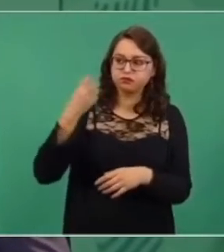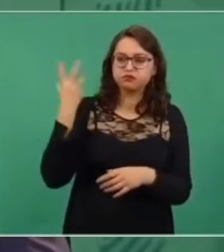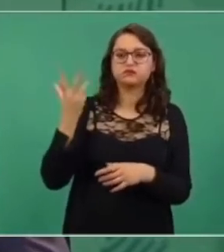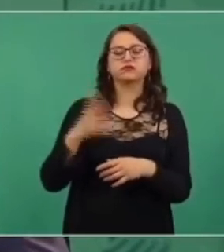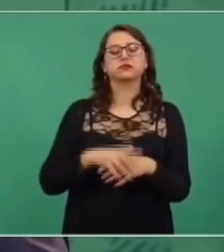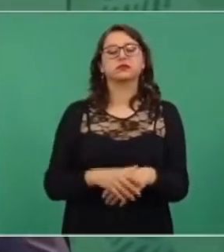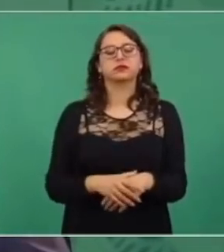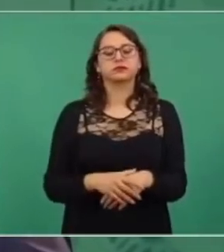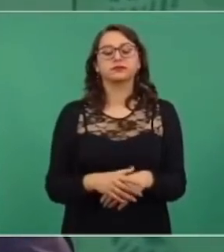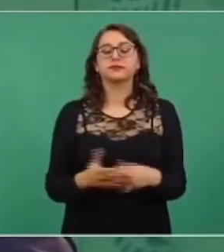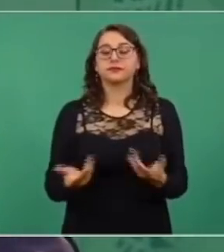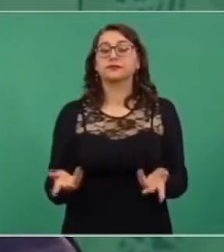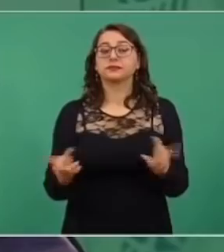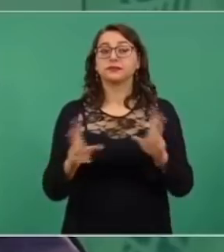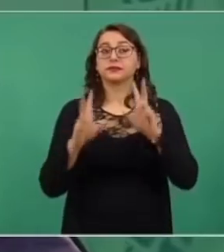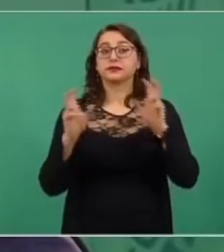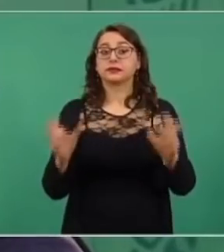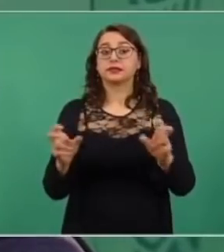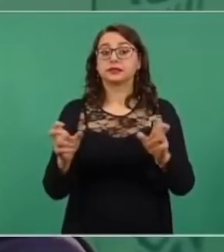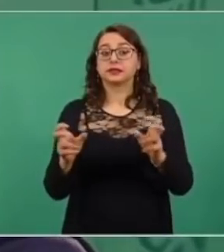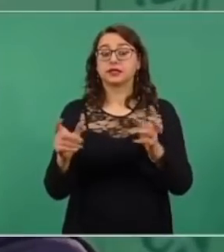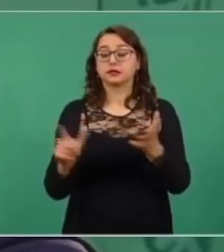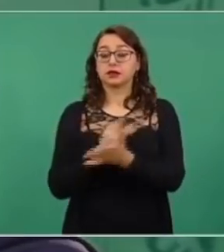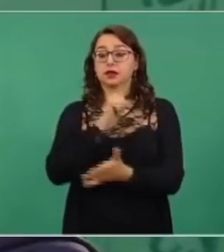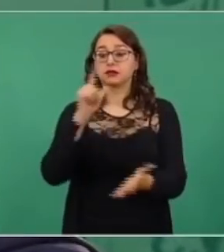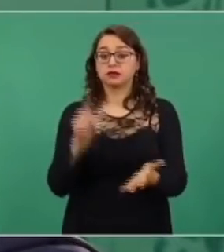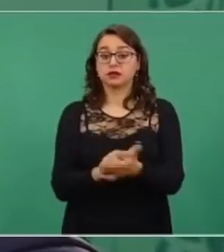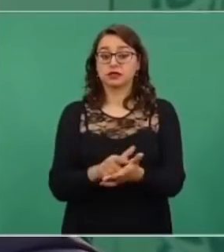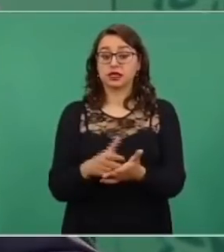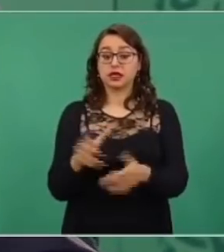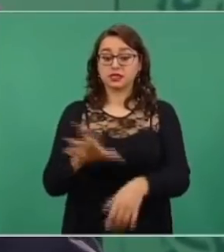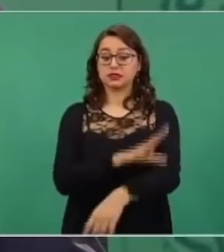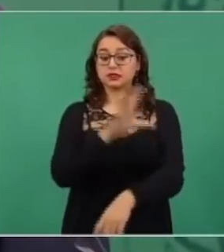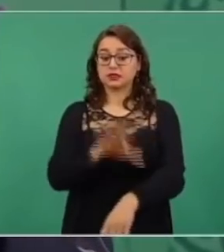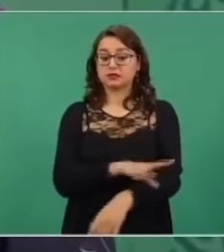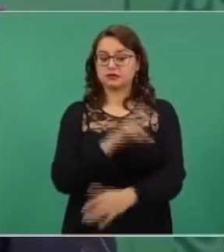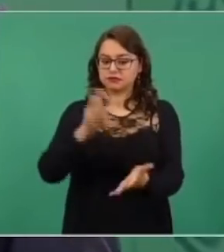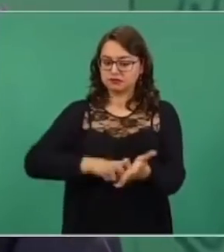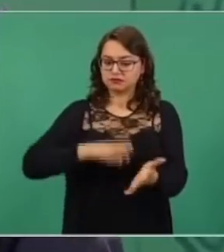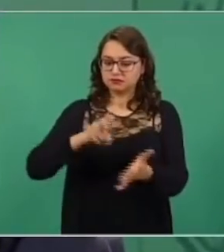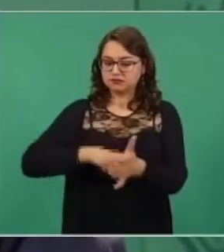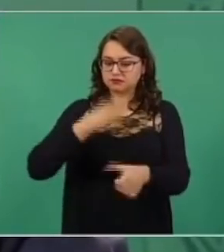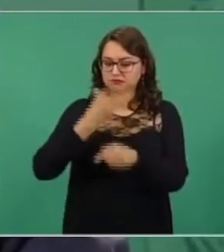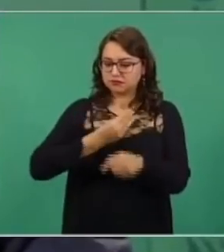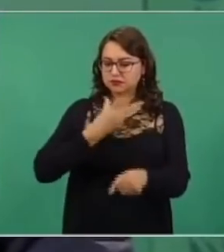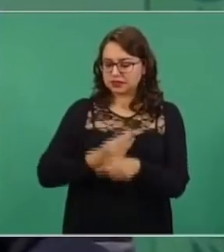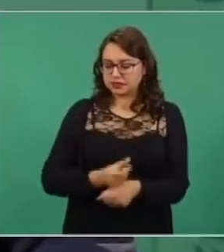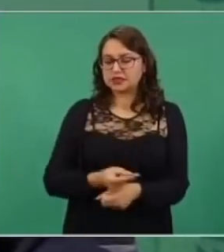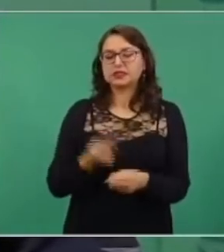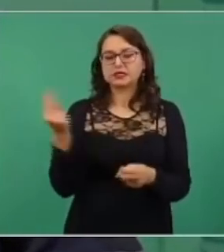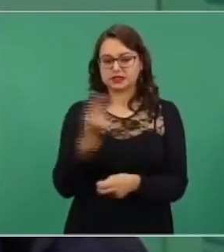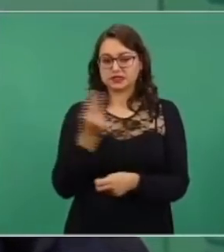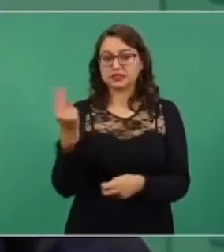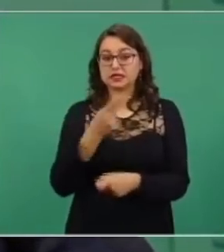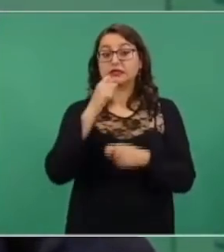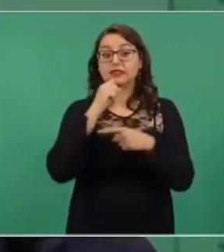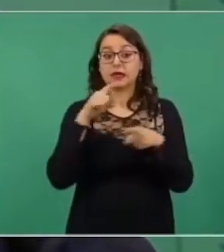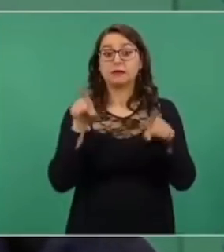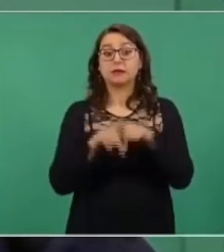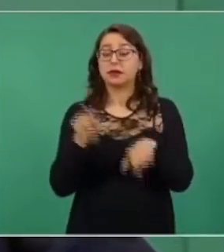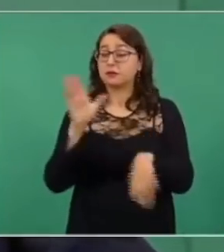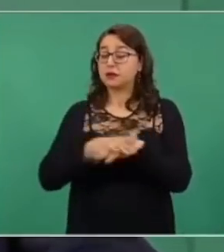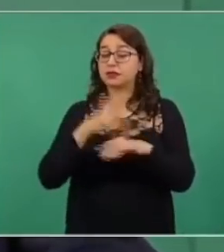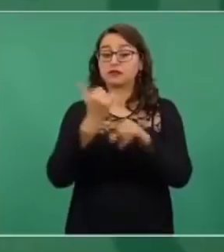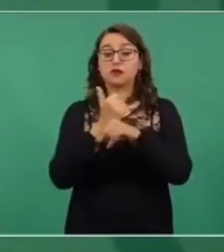y en el caso particular de la reforma eléctrica, que se conozca más sobre el litio, por